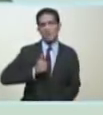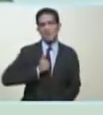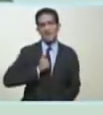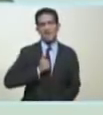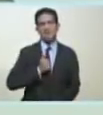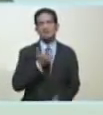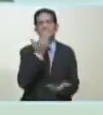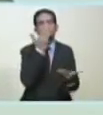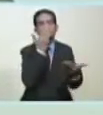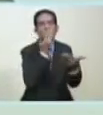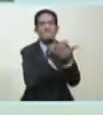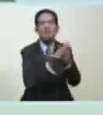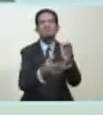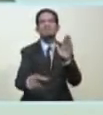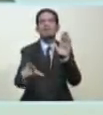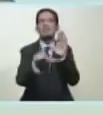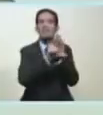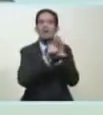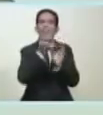Pero